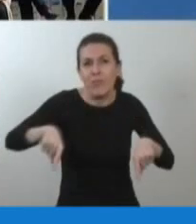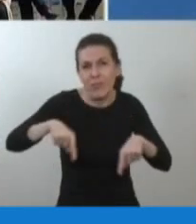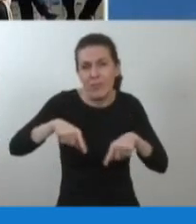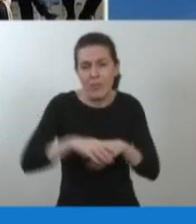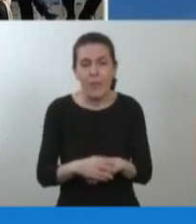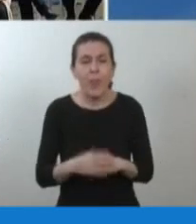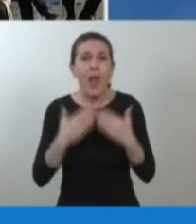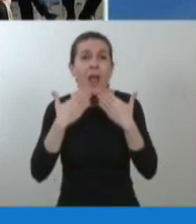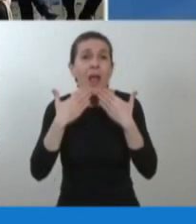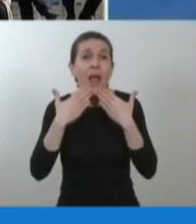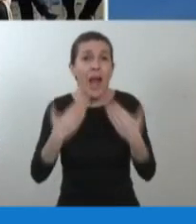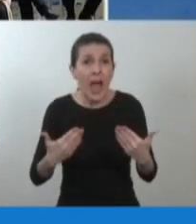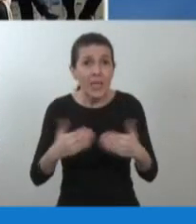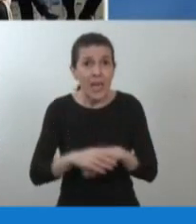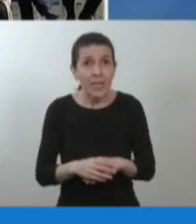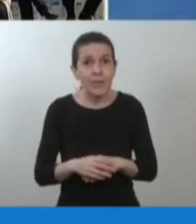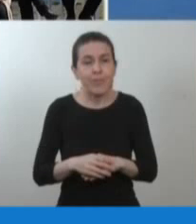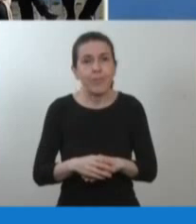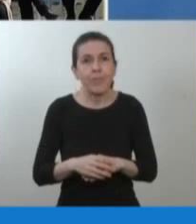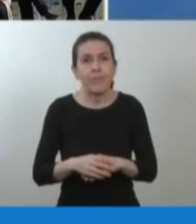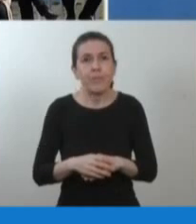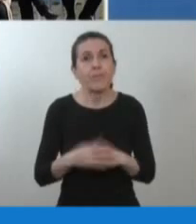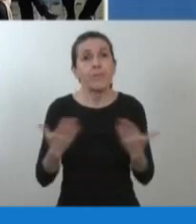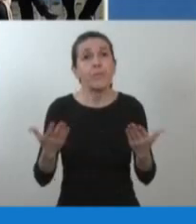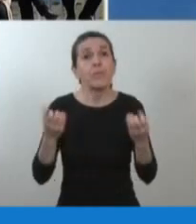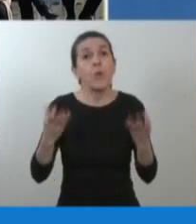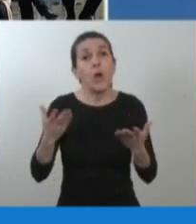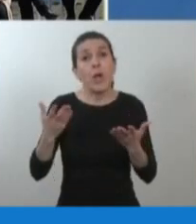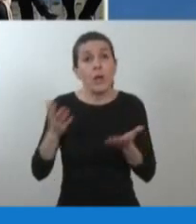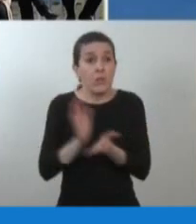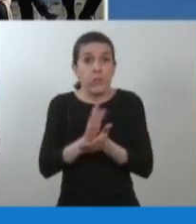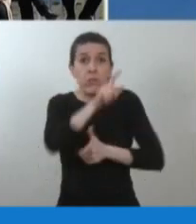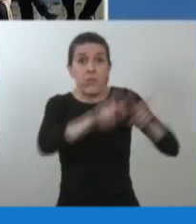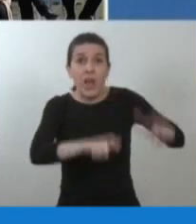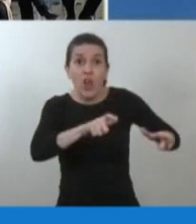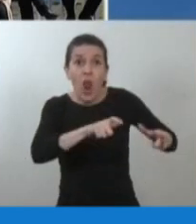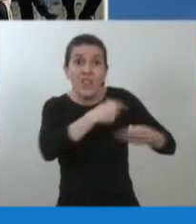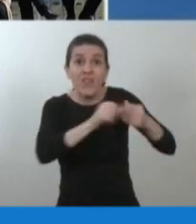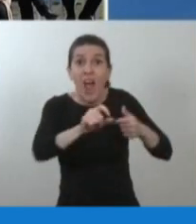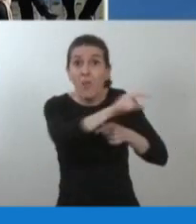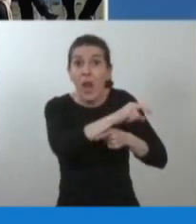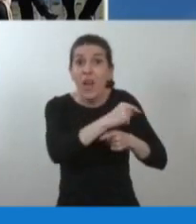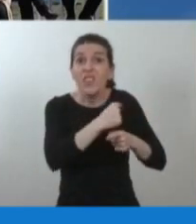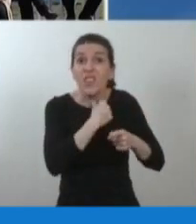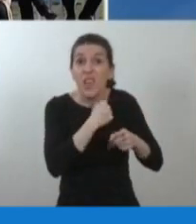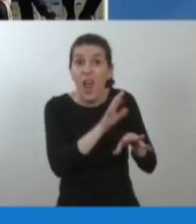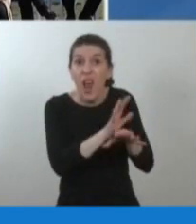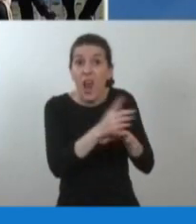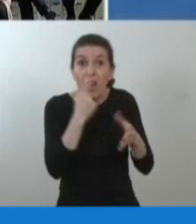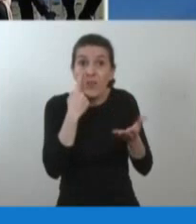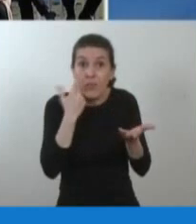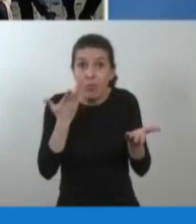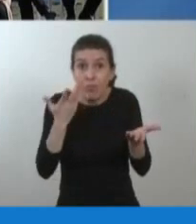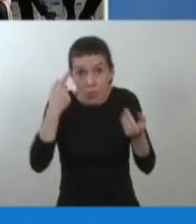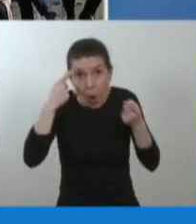gracias por qué ellos esperan respuestas y la respuesta que esperan es